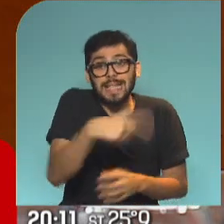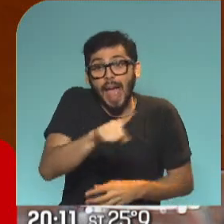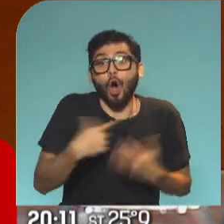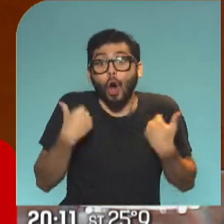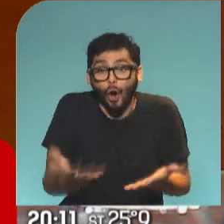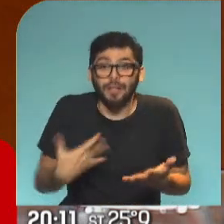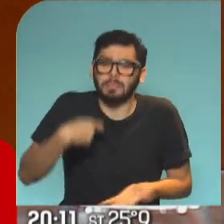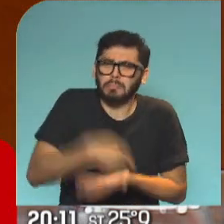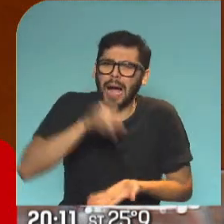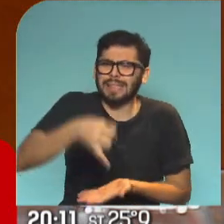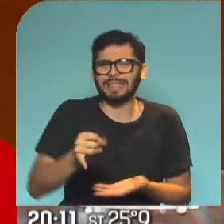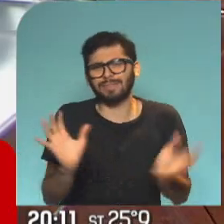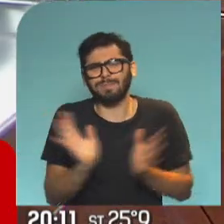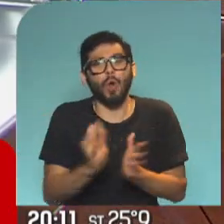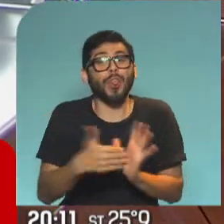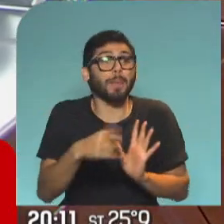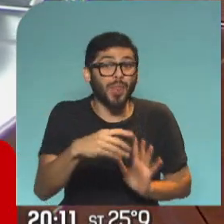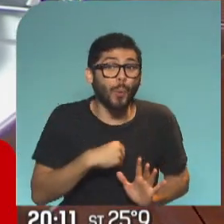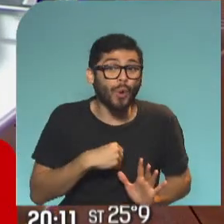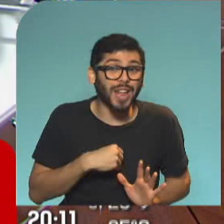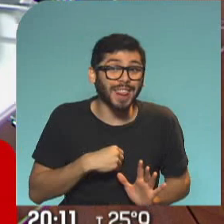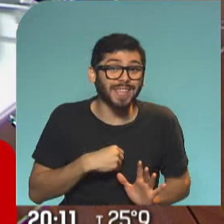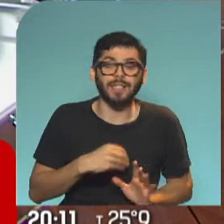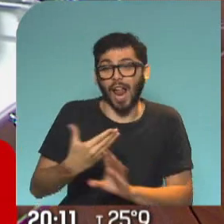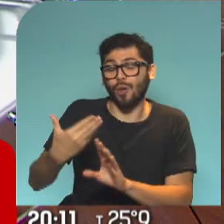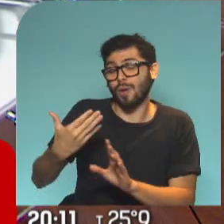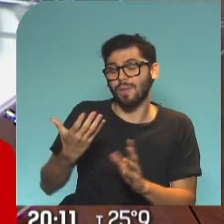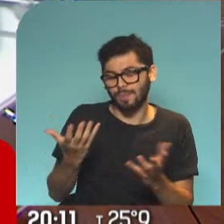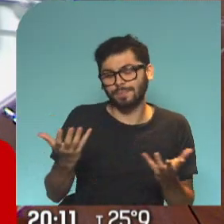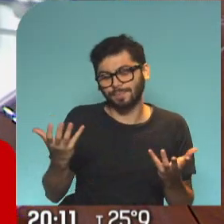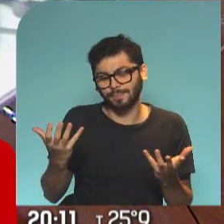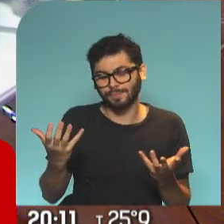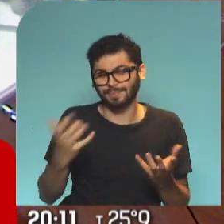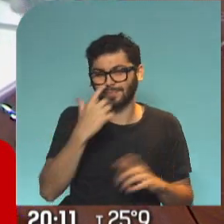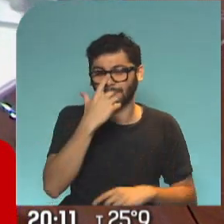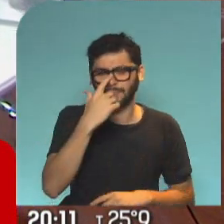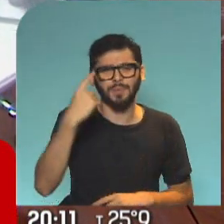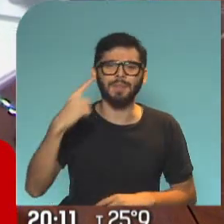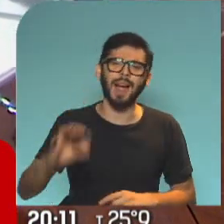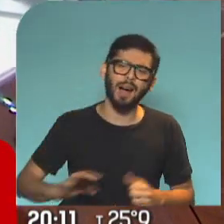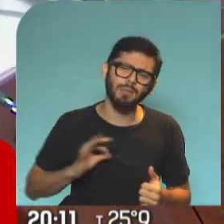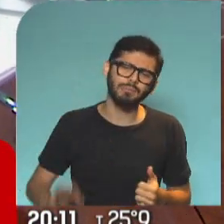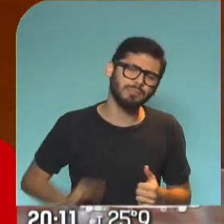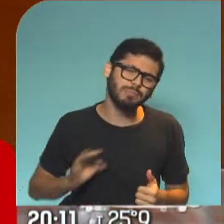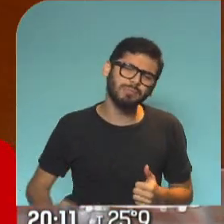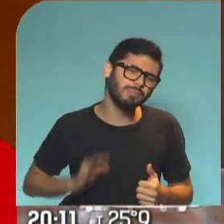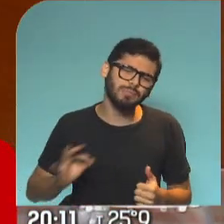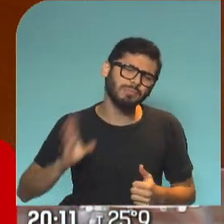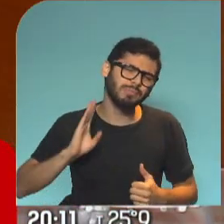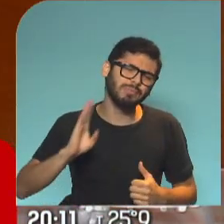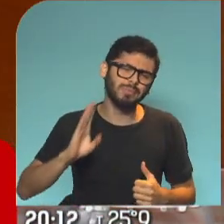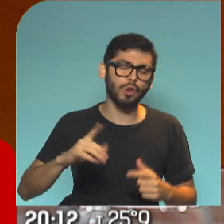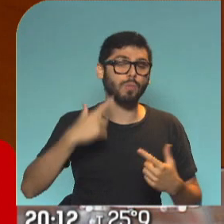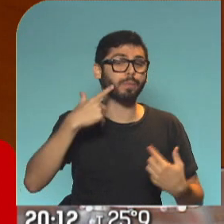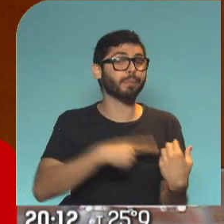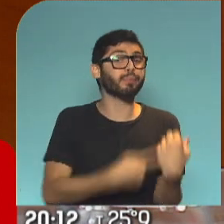no vemos pues es una cuestión de voluntad digamos no vemos magistrado tengo pensemos que venimos de décadas y décadas de muchos privilegios el